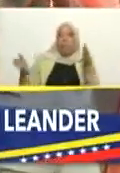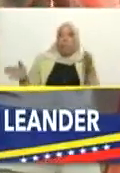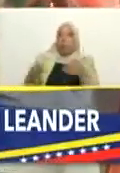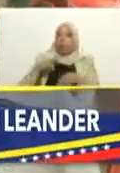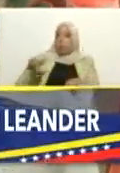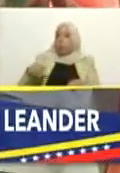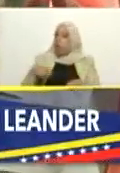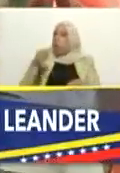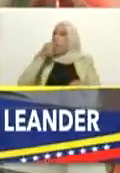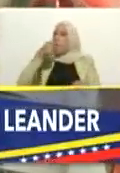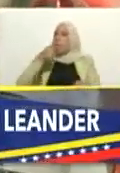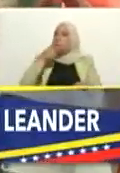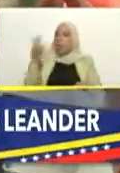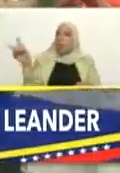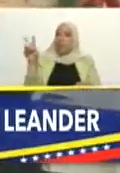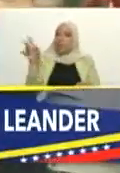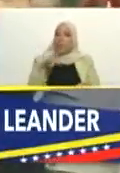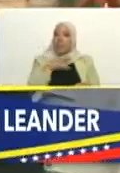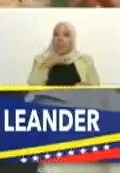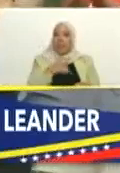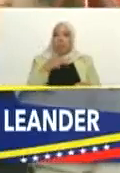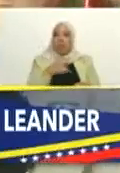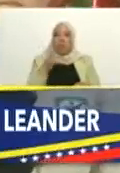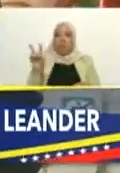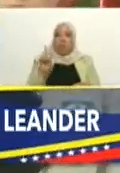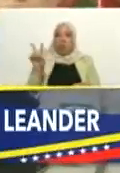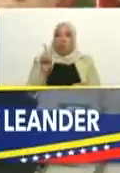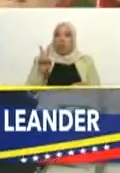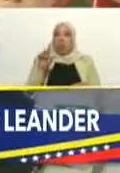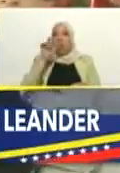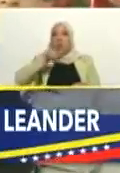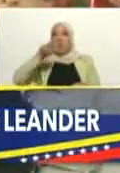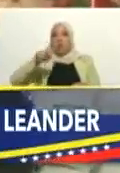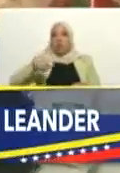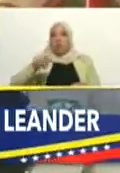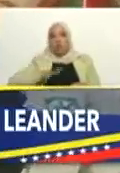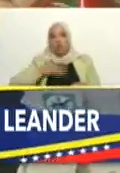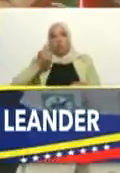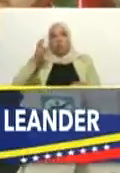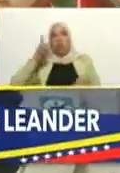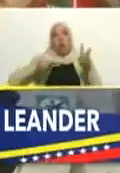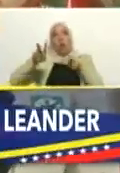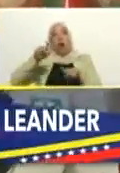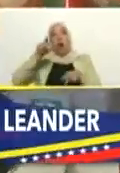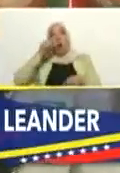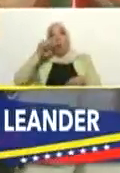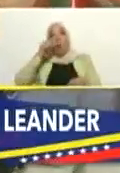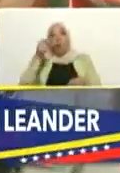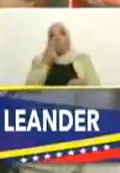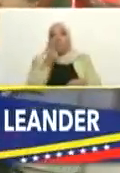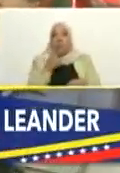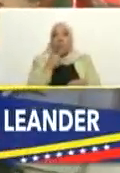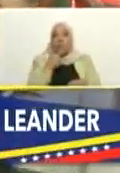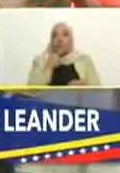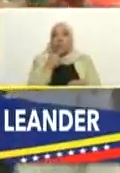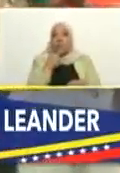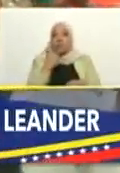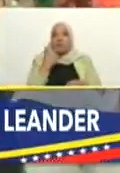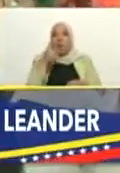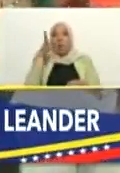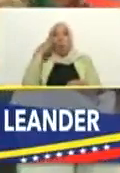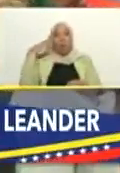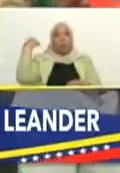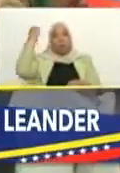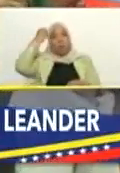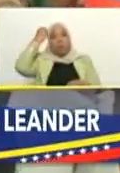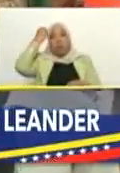nuestra venezolanidad, de la grandeza de los venezolanos, que podemos imitar a ese hombre maravilloso que fue Francisco de